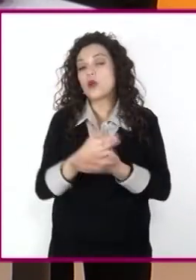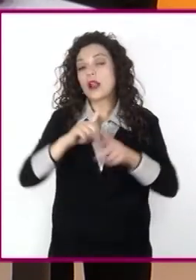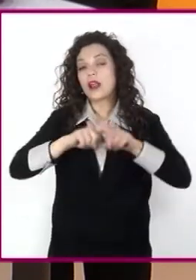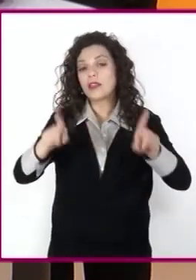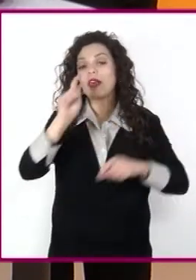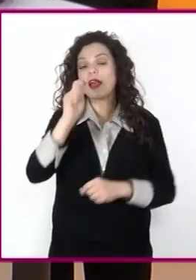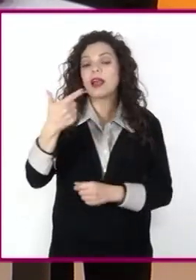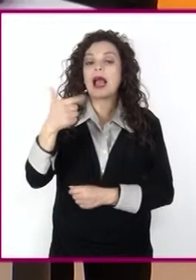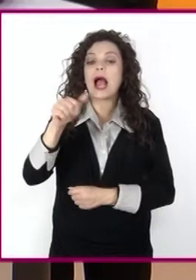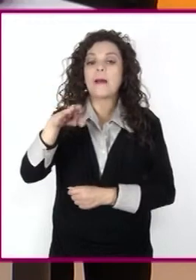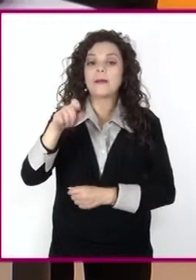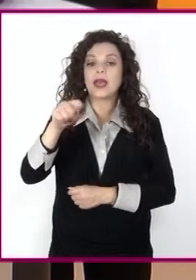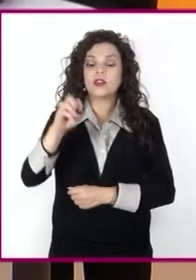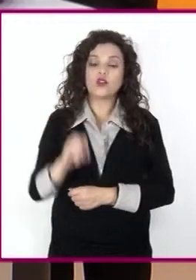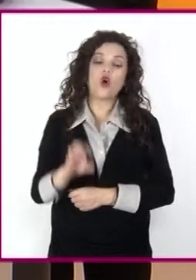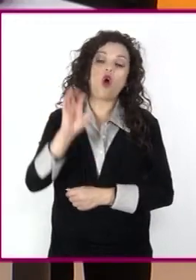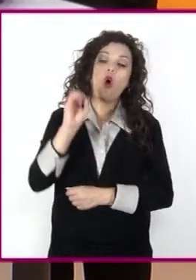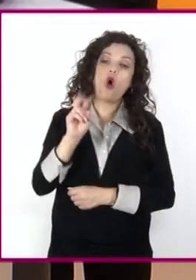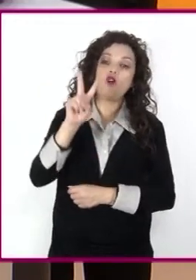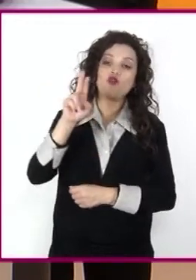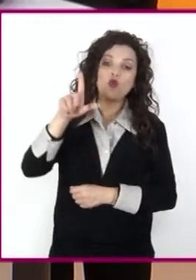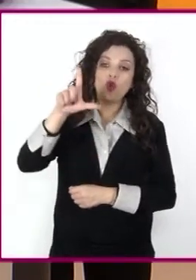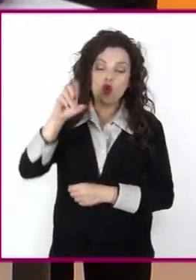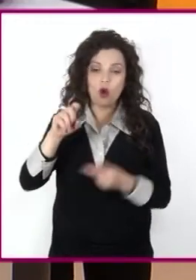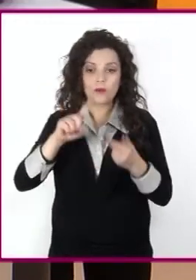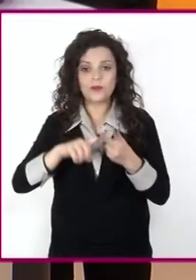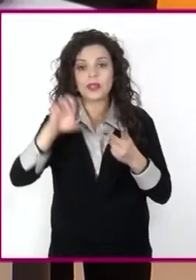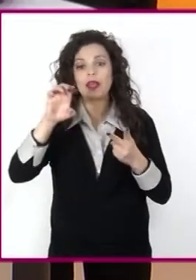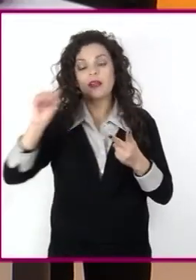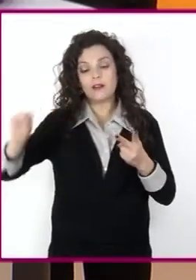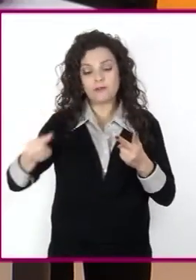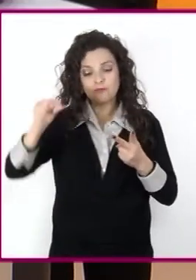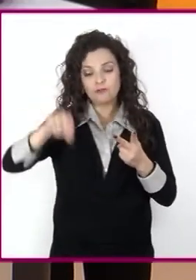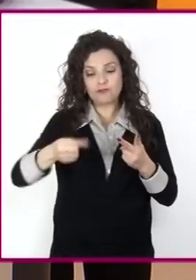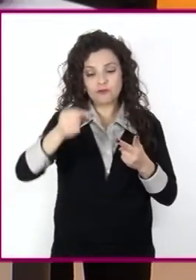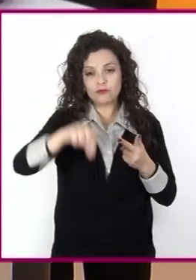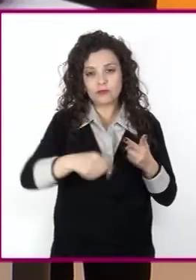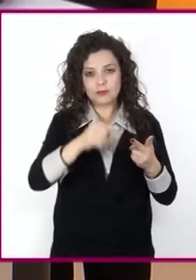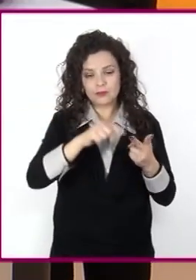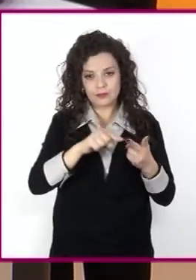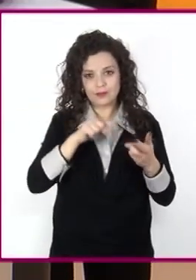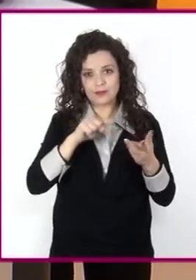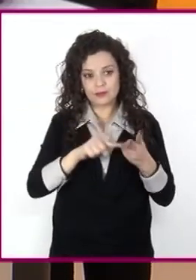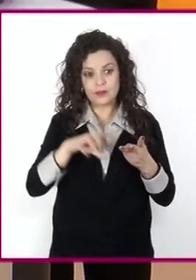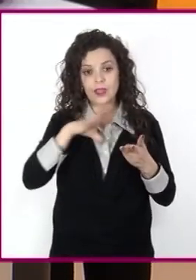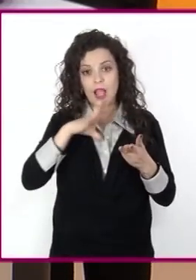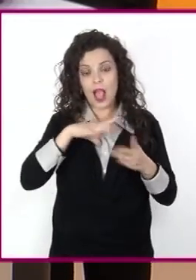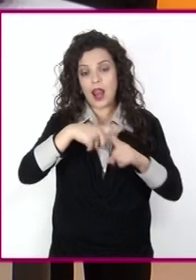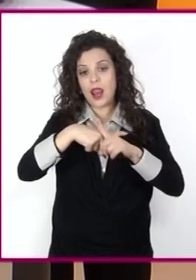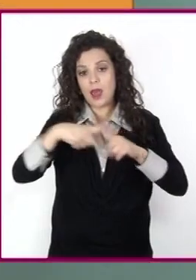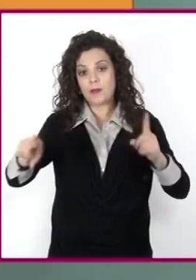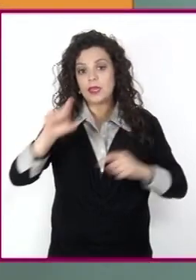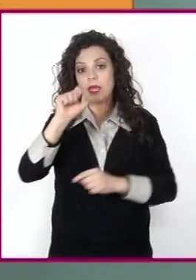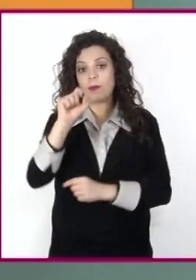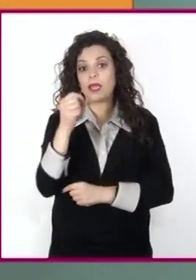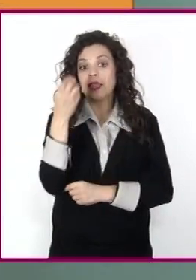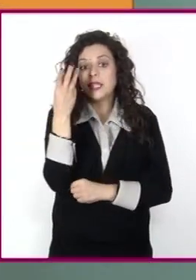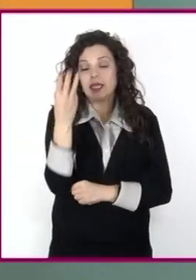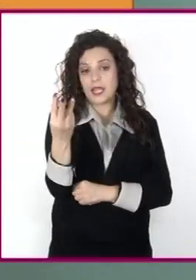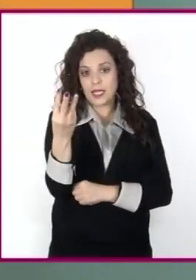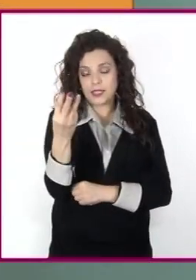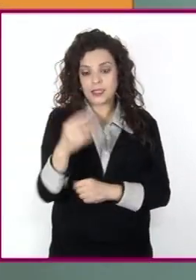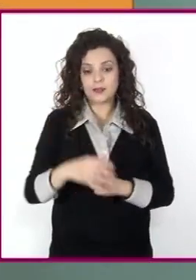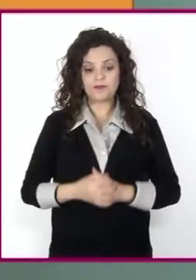gametos, óvulos y espermatozoides, que contienen la mitad, 23 cromosomas.